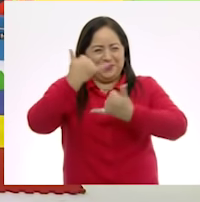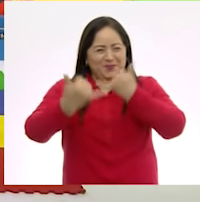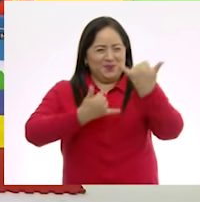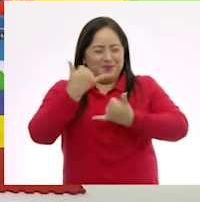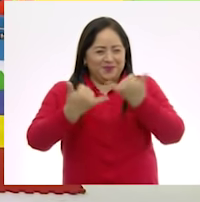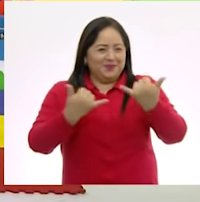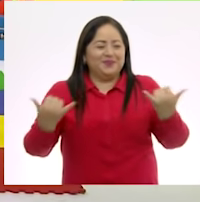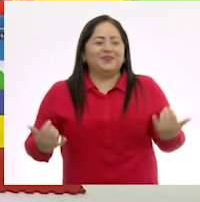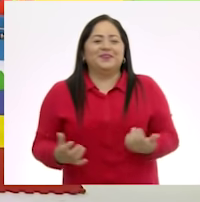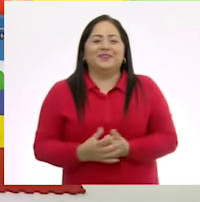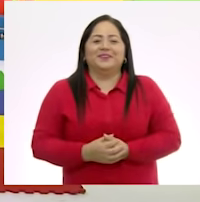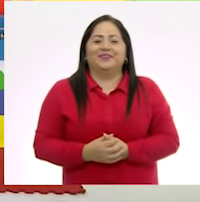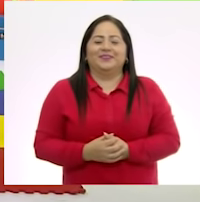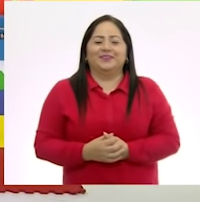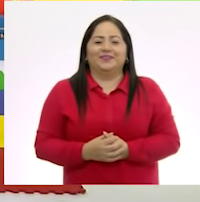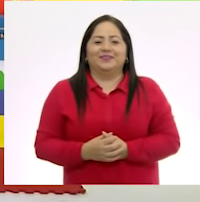jugar!